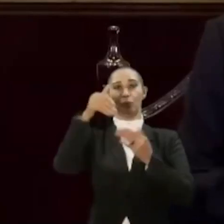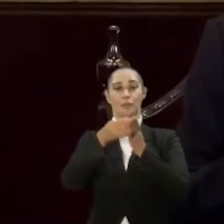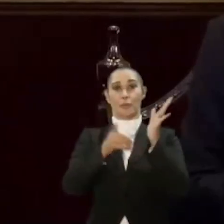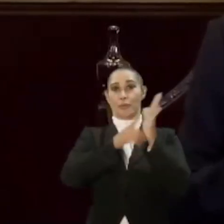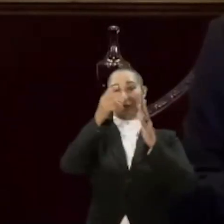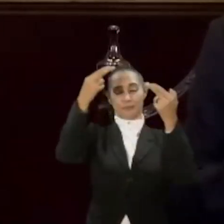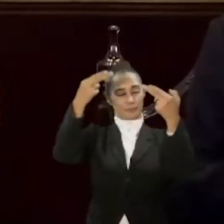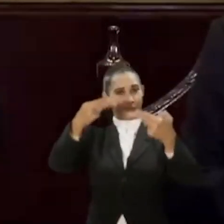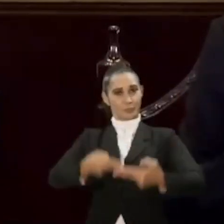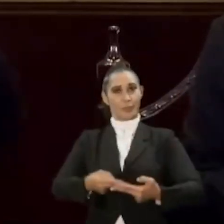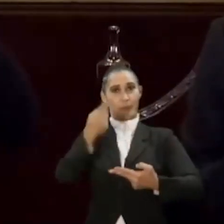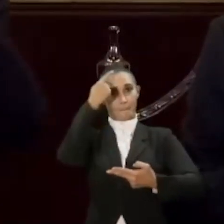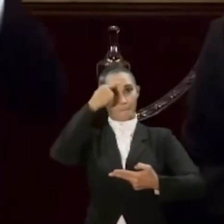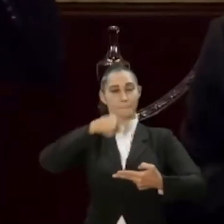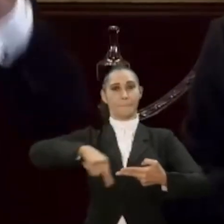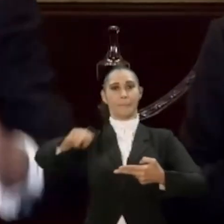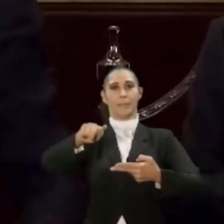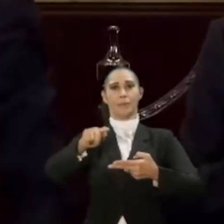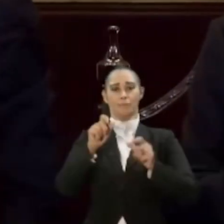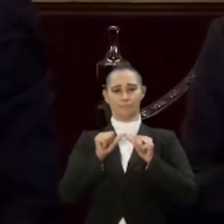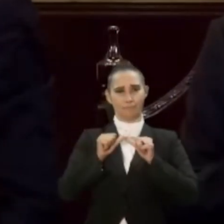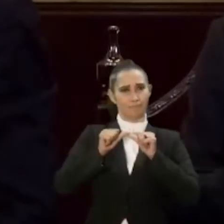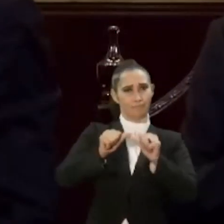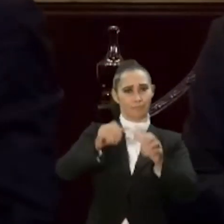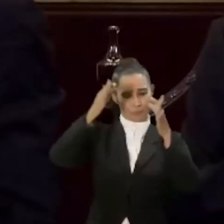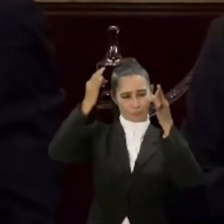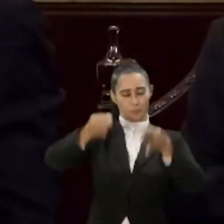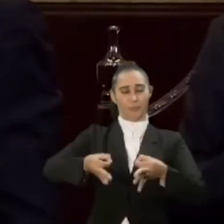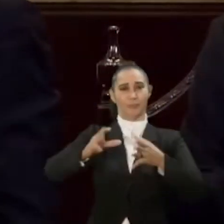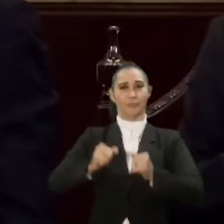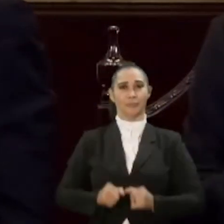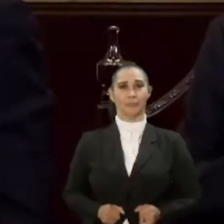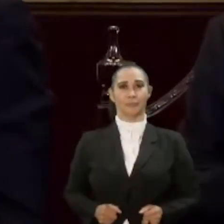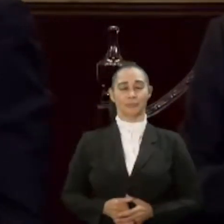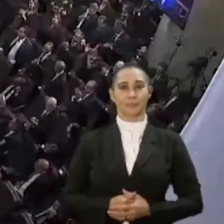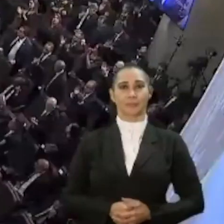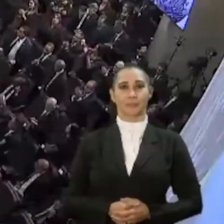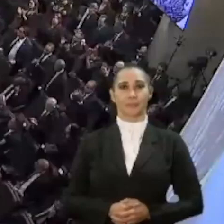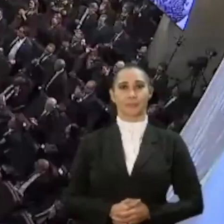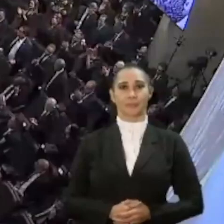derechos humanos, pero sin titubeos a la hora de su aplicación.